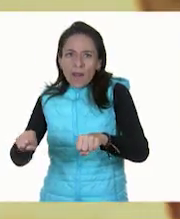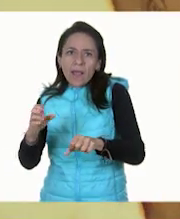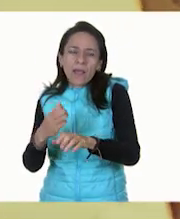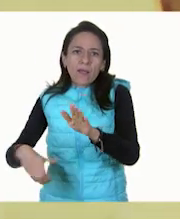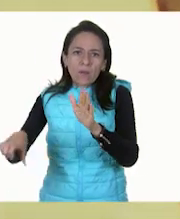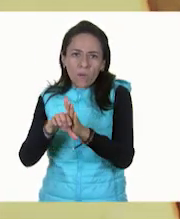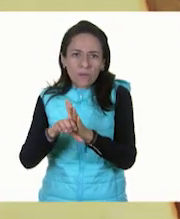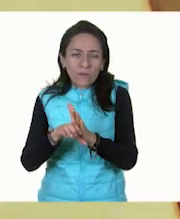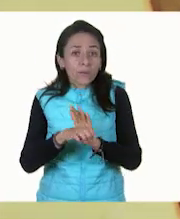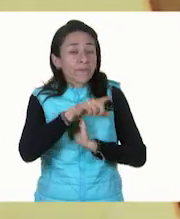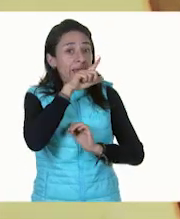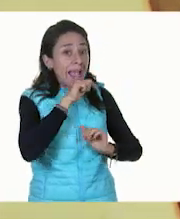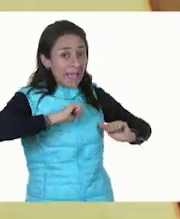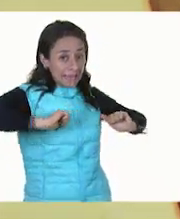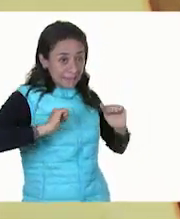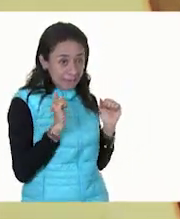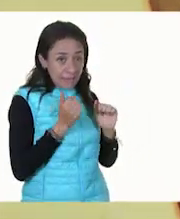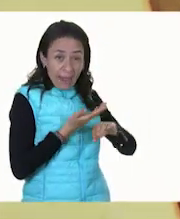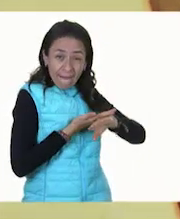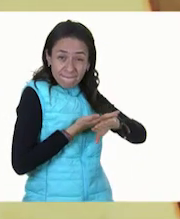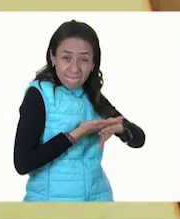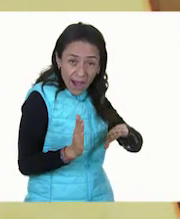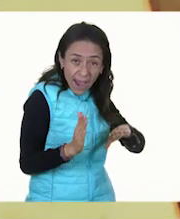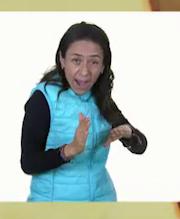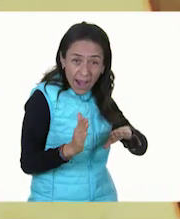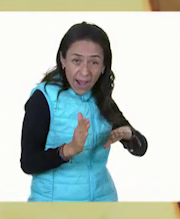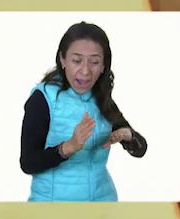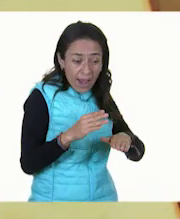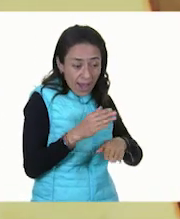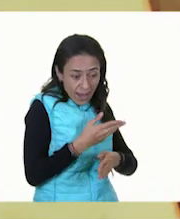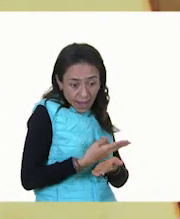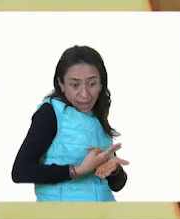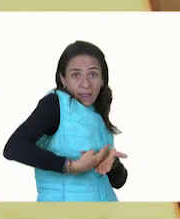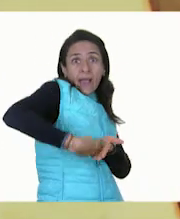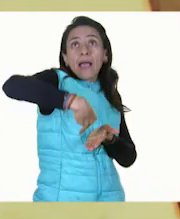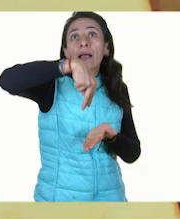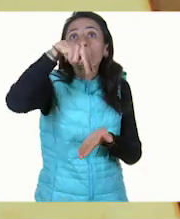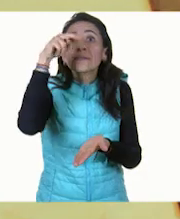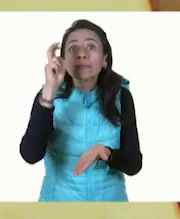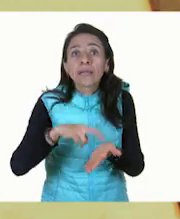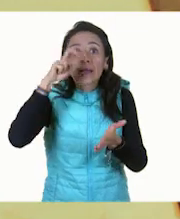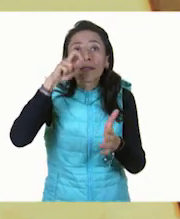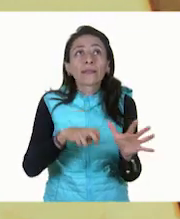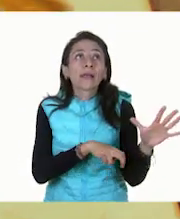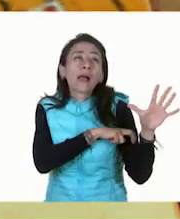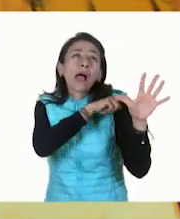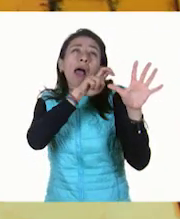La gallina blanca salta y pone en la rama más alta.